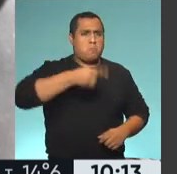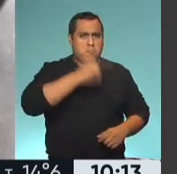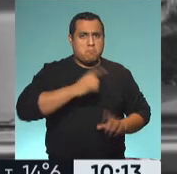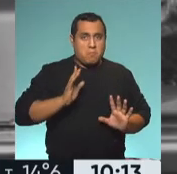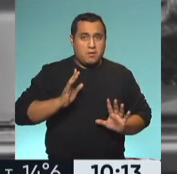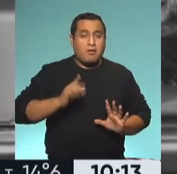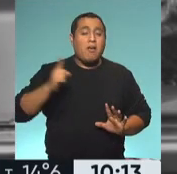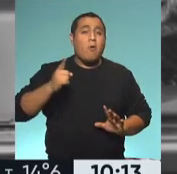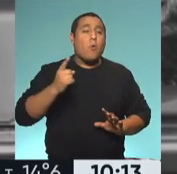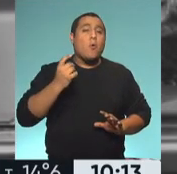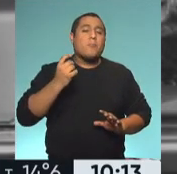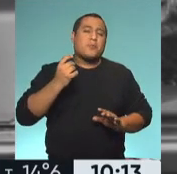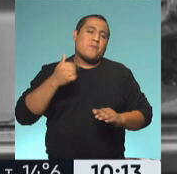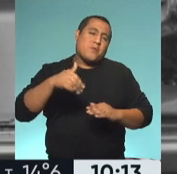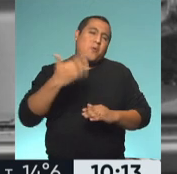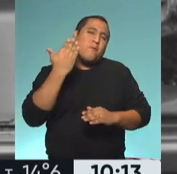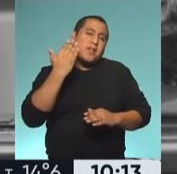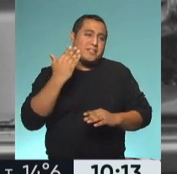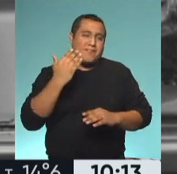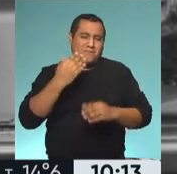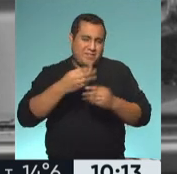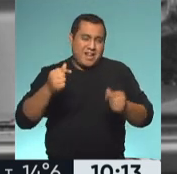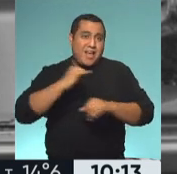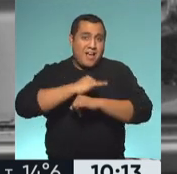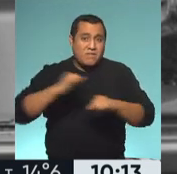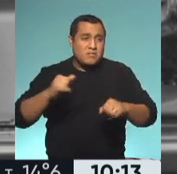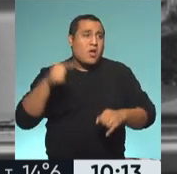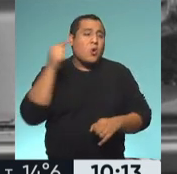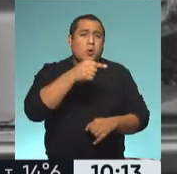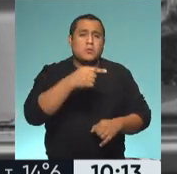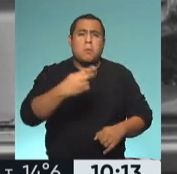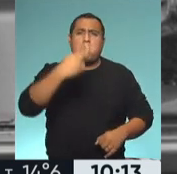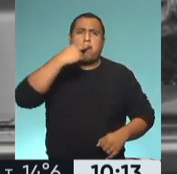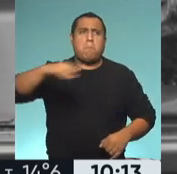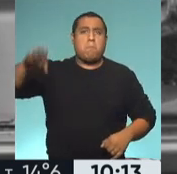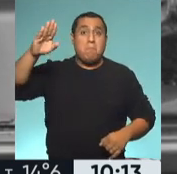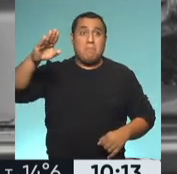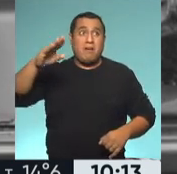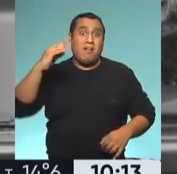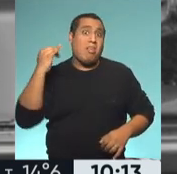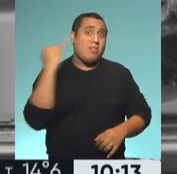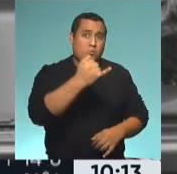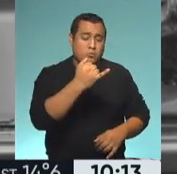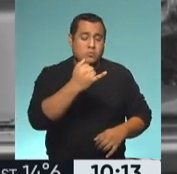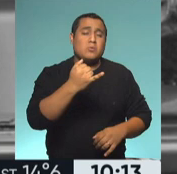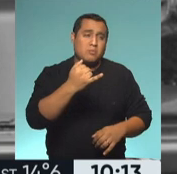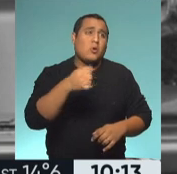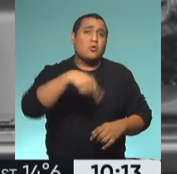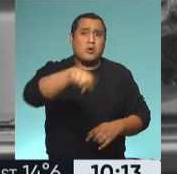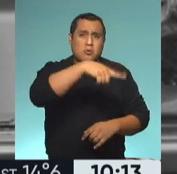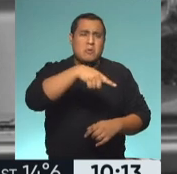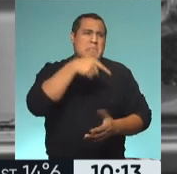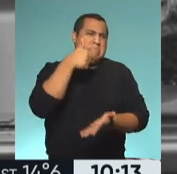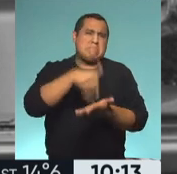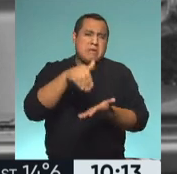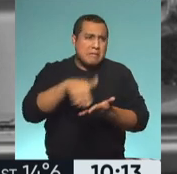en el discurso final, Chaplin denuncia no solo al nazismo, sino también el antisemitismo y